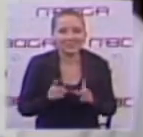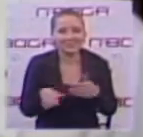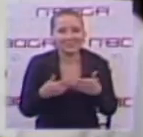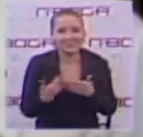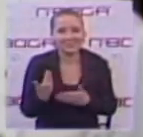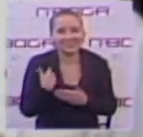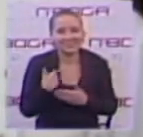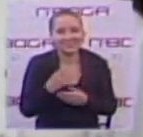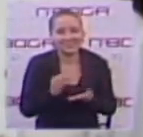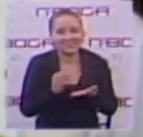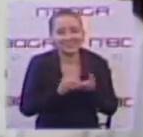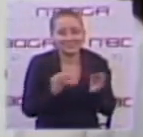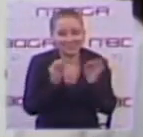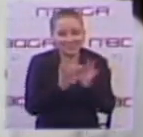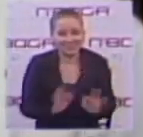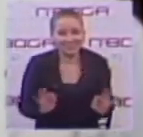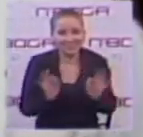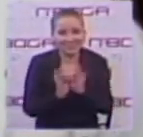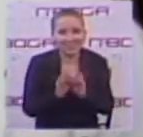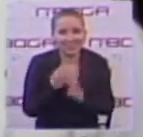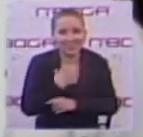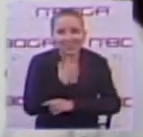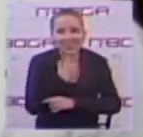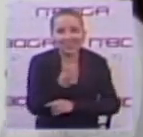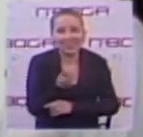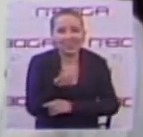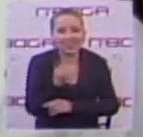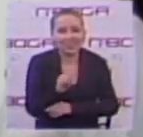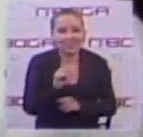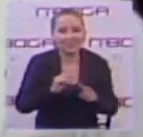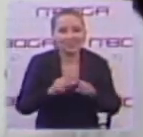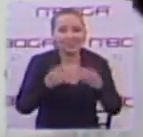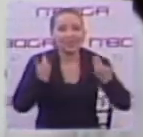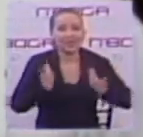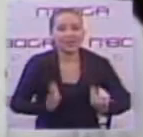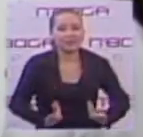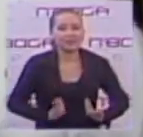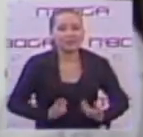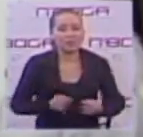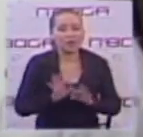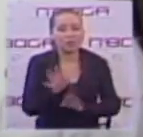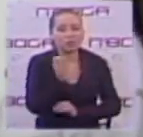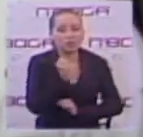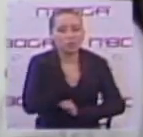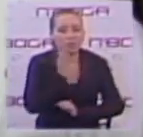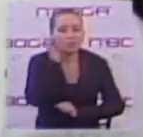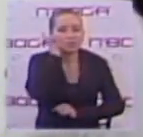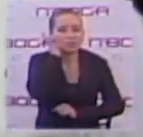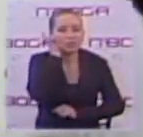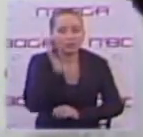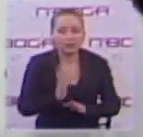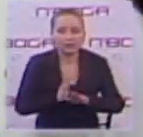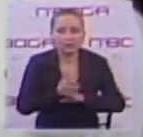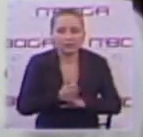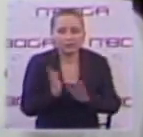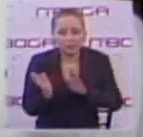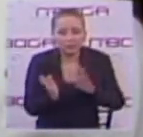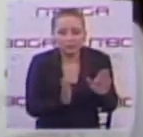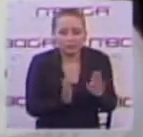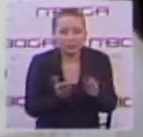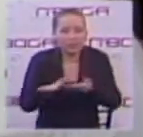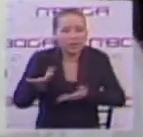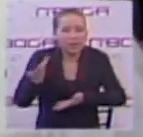contienen incisos que denuncian la existencia de traje en las figuras femeninas, pasando por